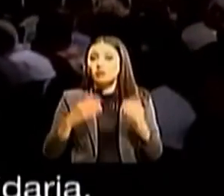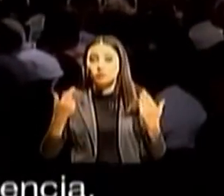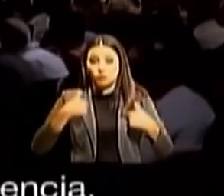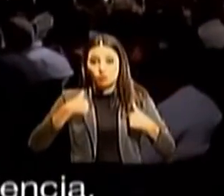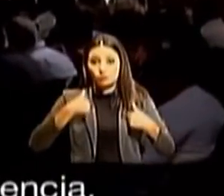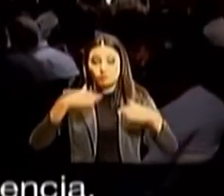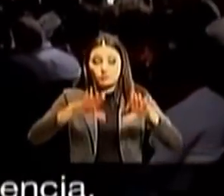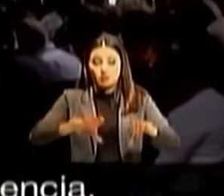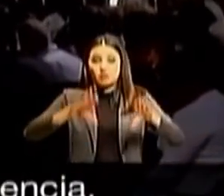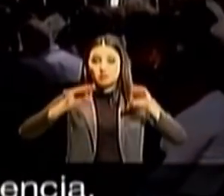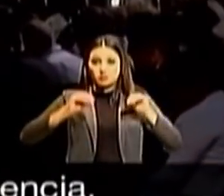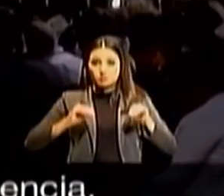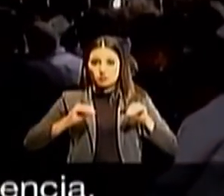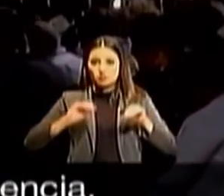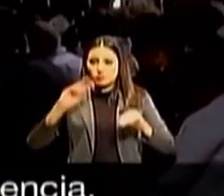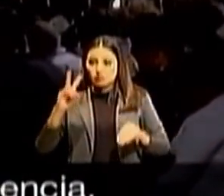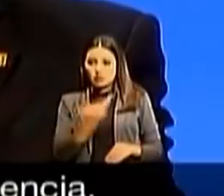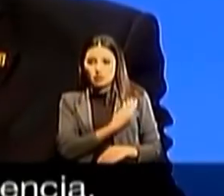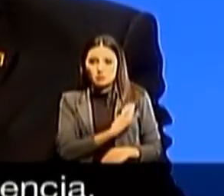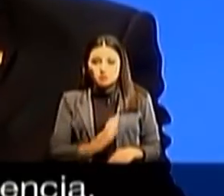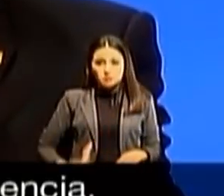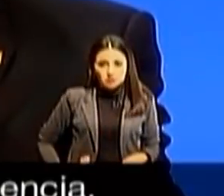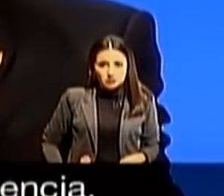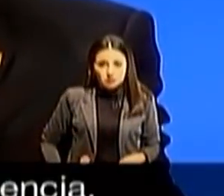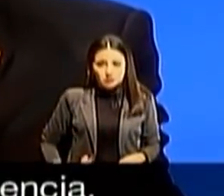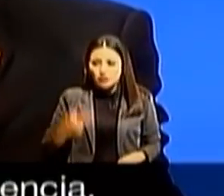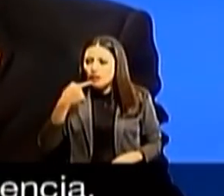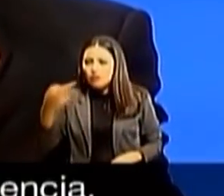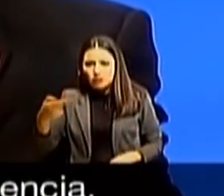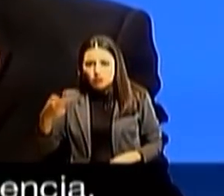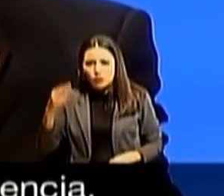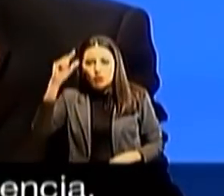vicepresidencia, el gobierno declaró en